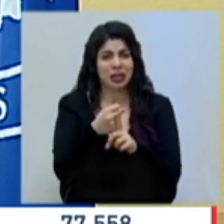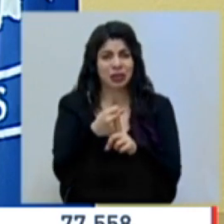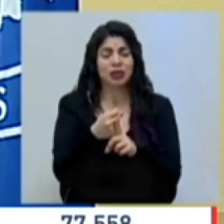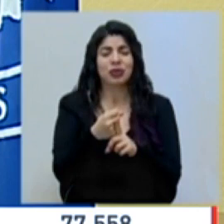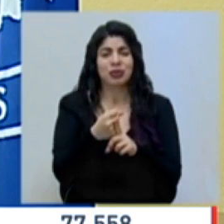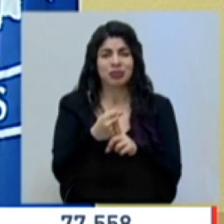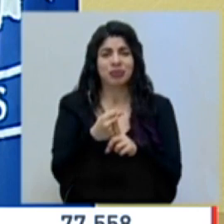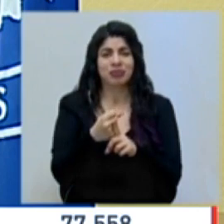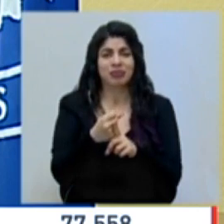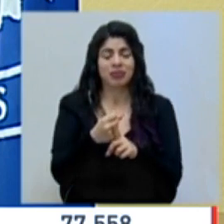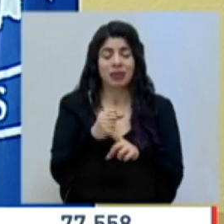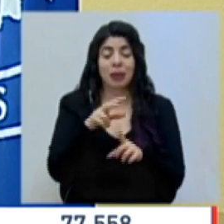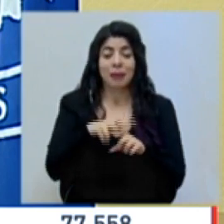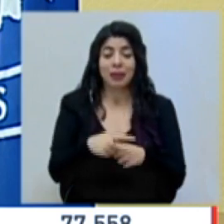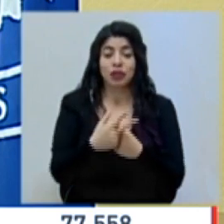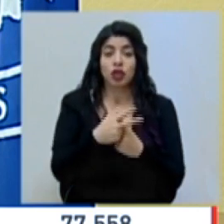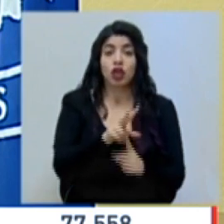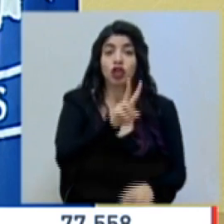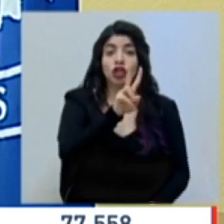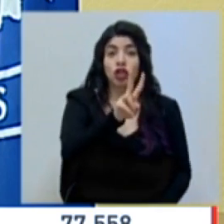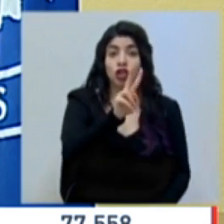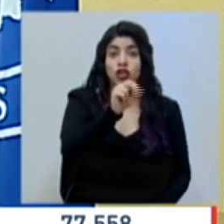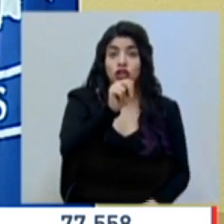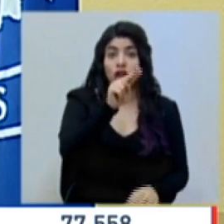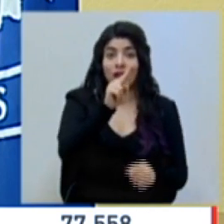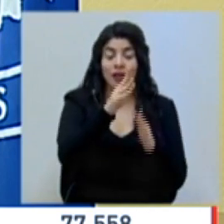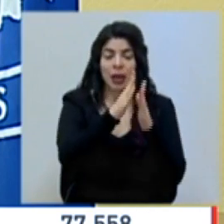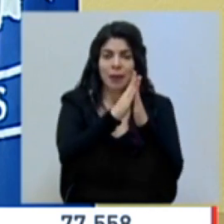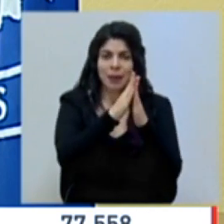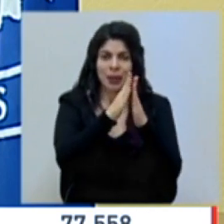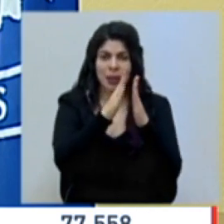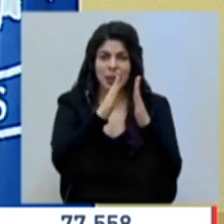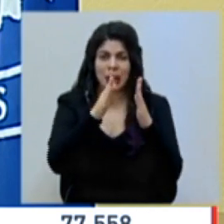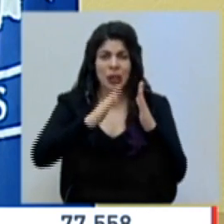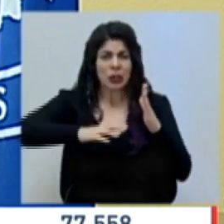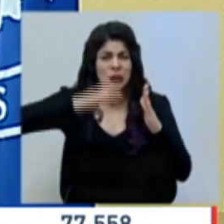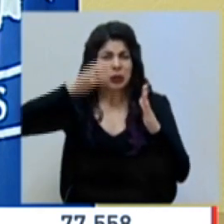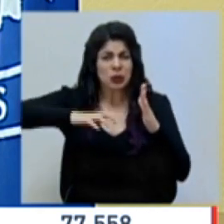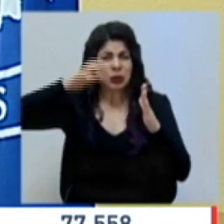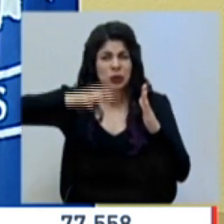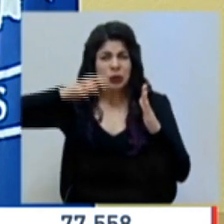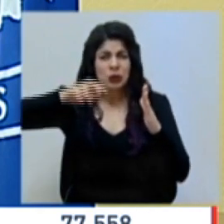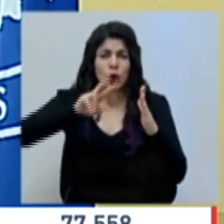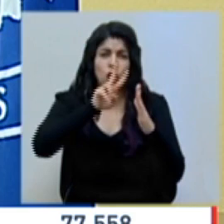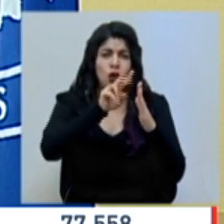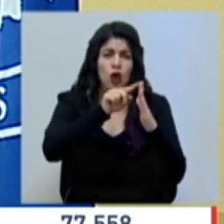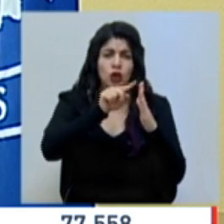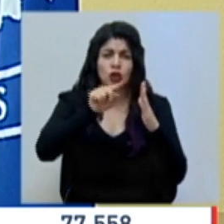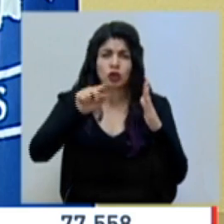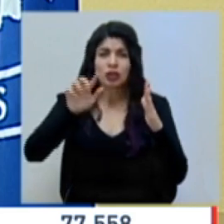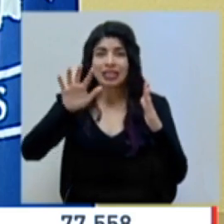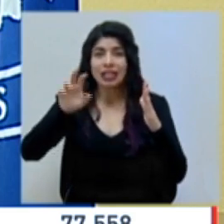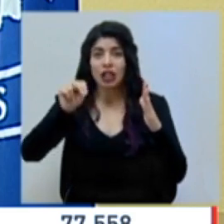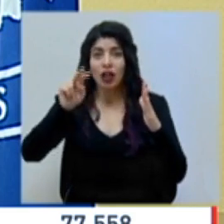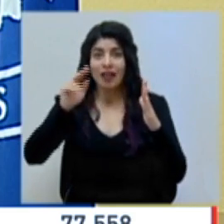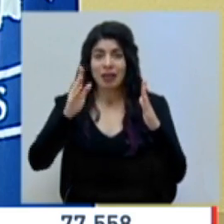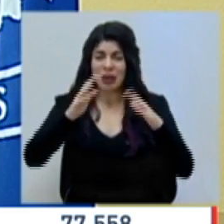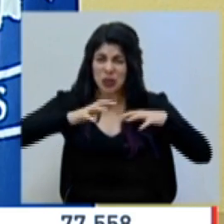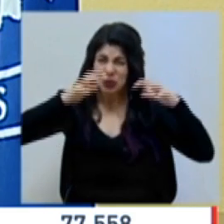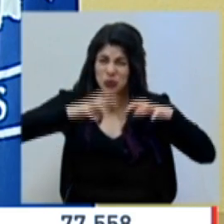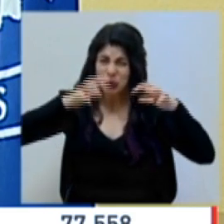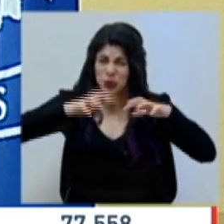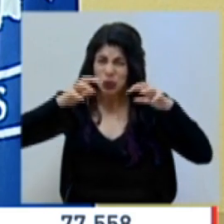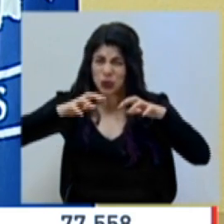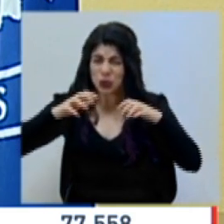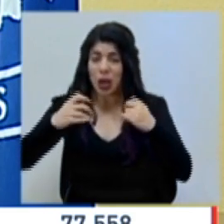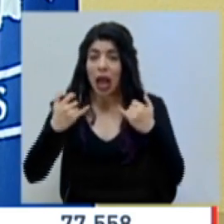periodo. A partir del 2 de noviembre tuvimos lluvia intensa entre el 2 y el 5 de noviembre, sin embargo los efectos